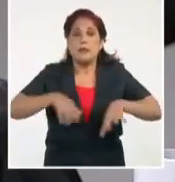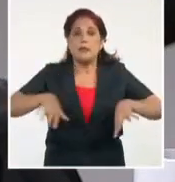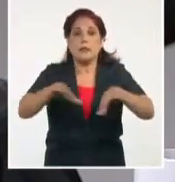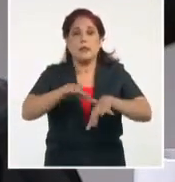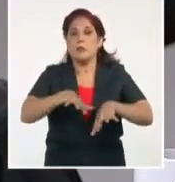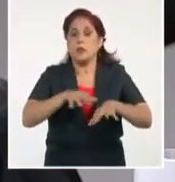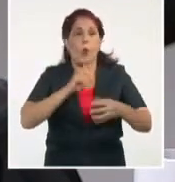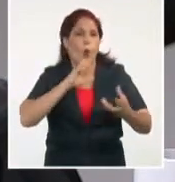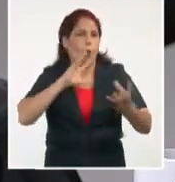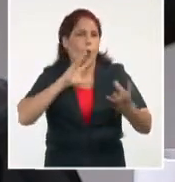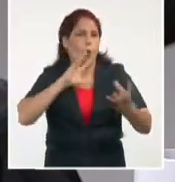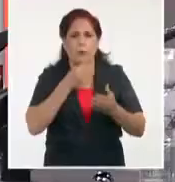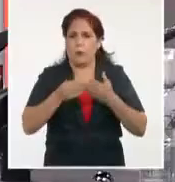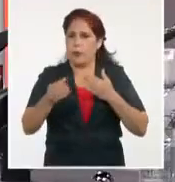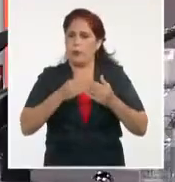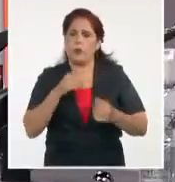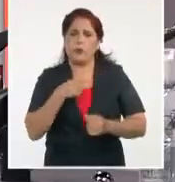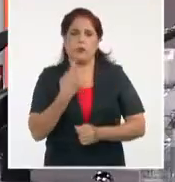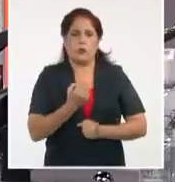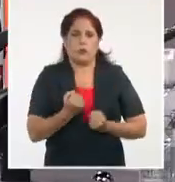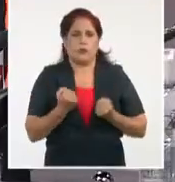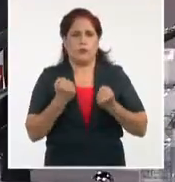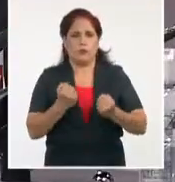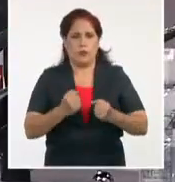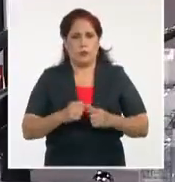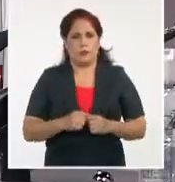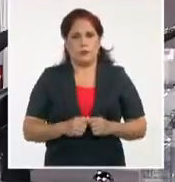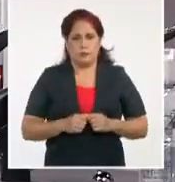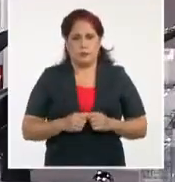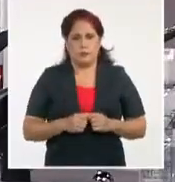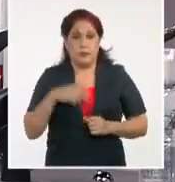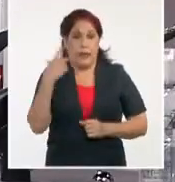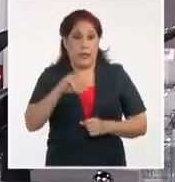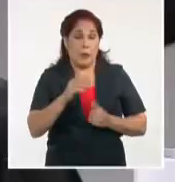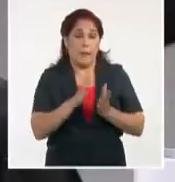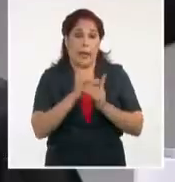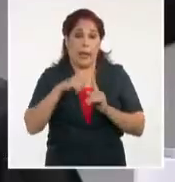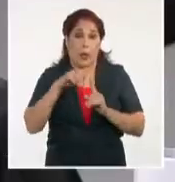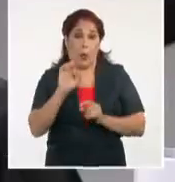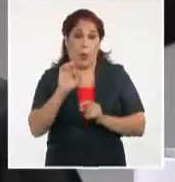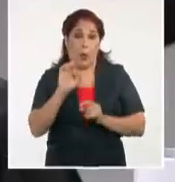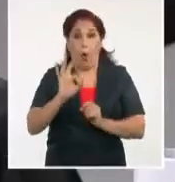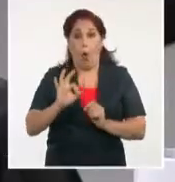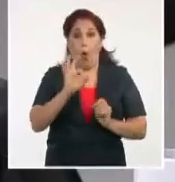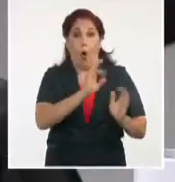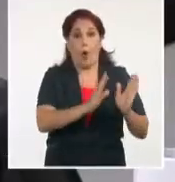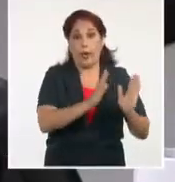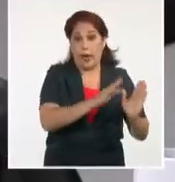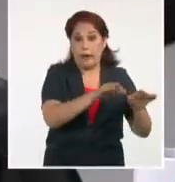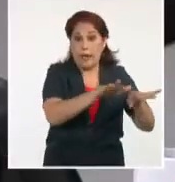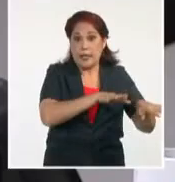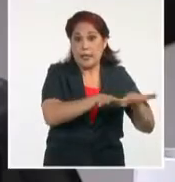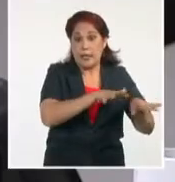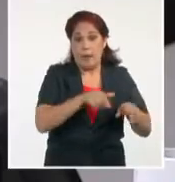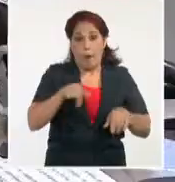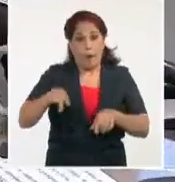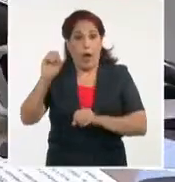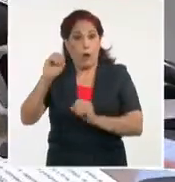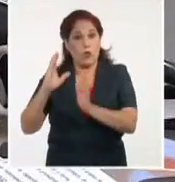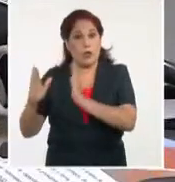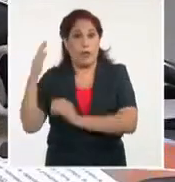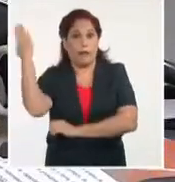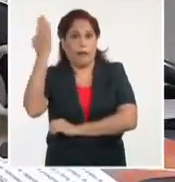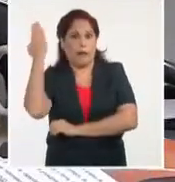más complicada y la más comprometedora. Los ejercicios meteoro era el oriente con los sismos, con los ciclones, ahora hubo